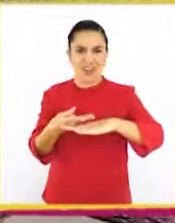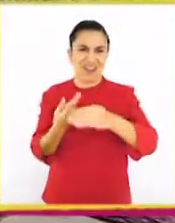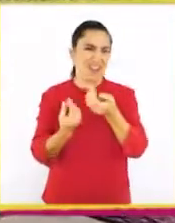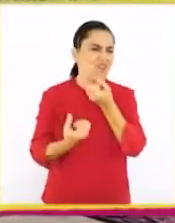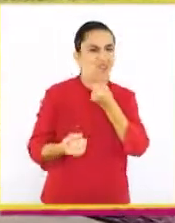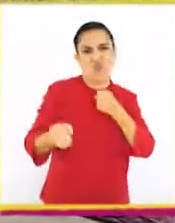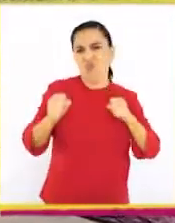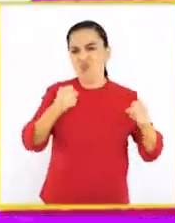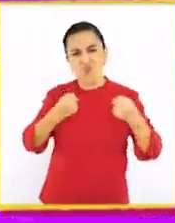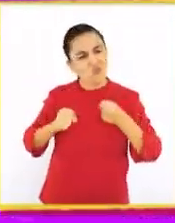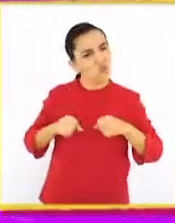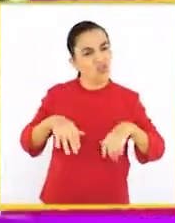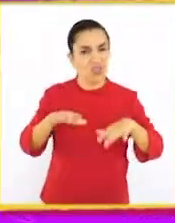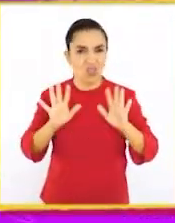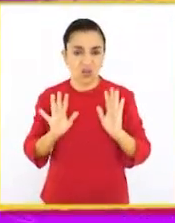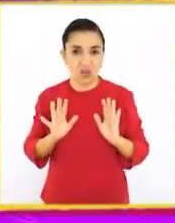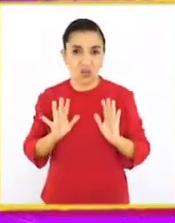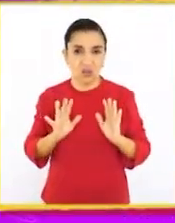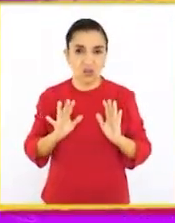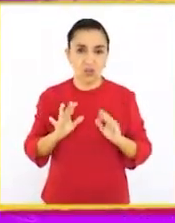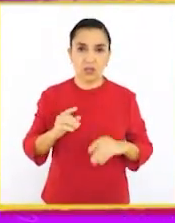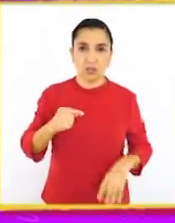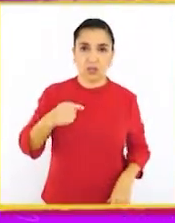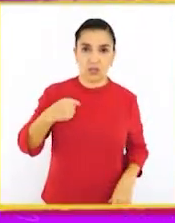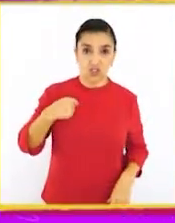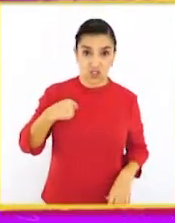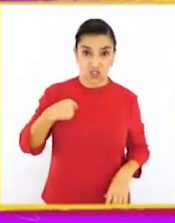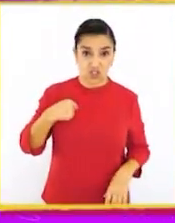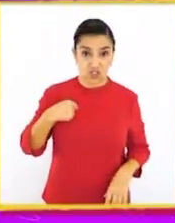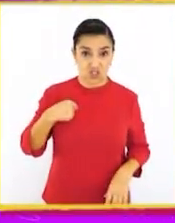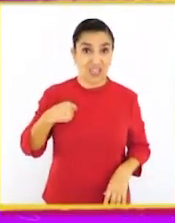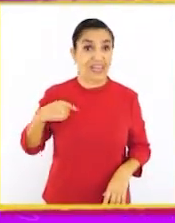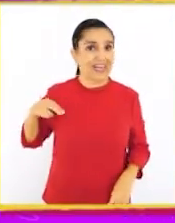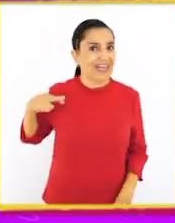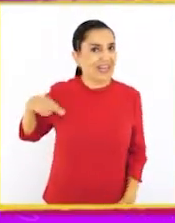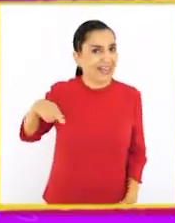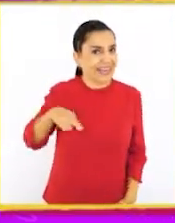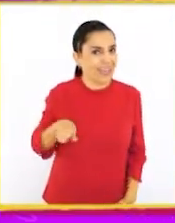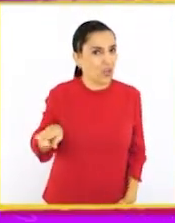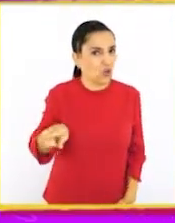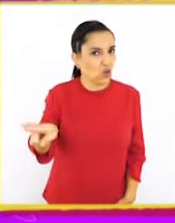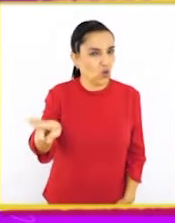es incómodo. De hecho, voy a tener un río.